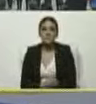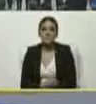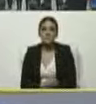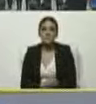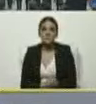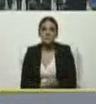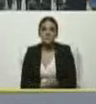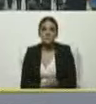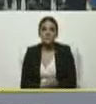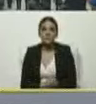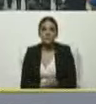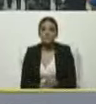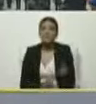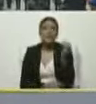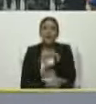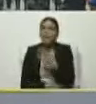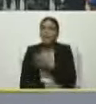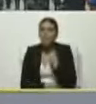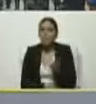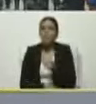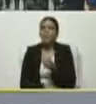¿qué más me puede decir que son ustedes?